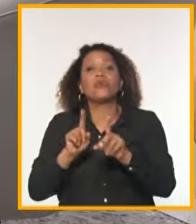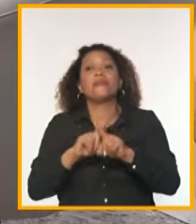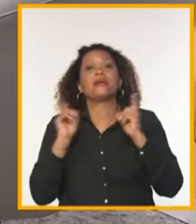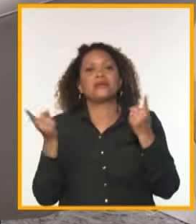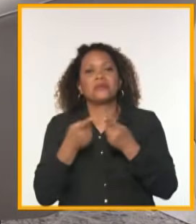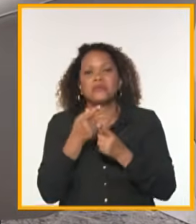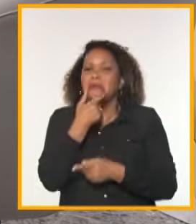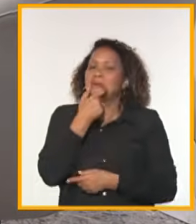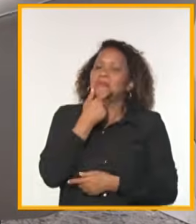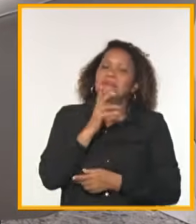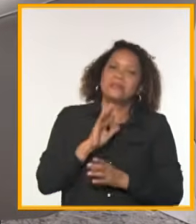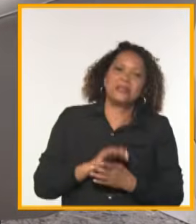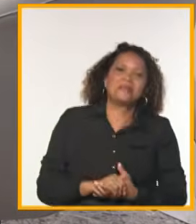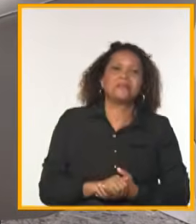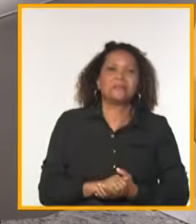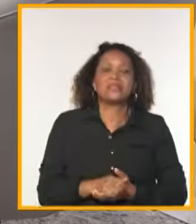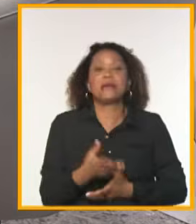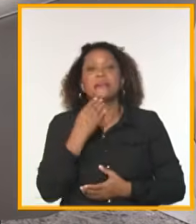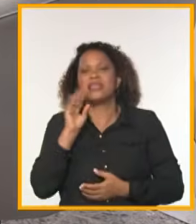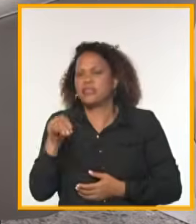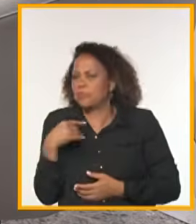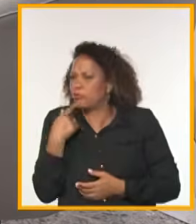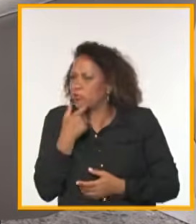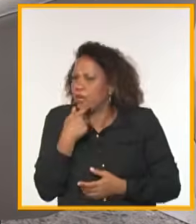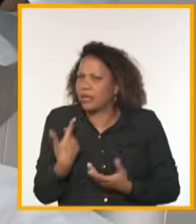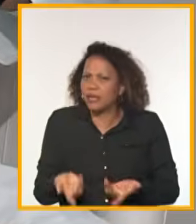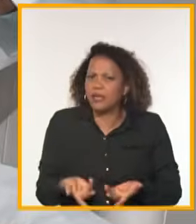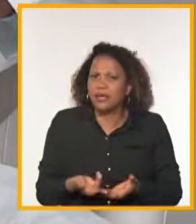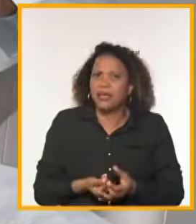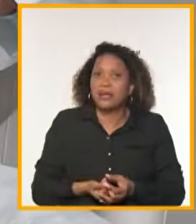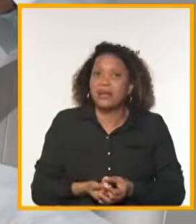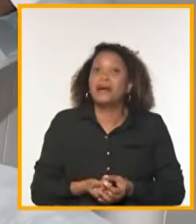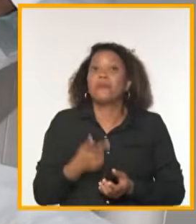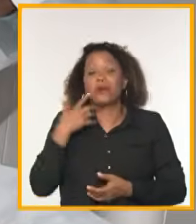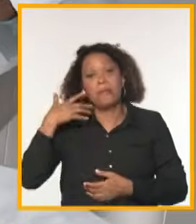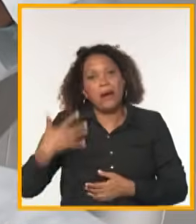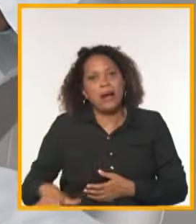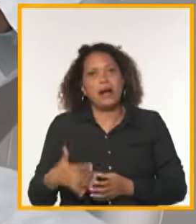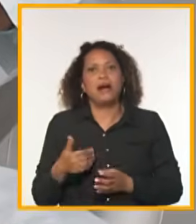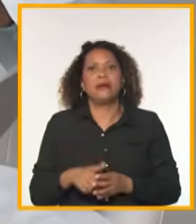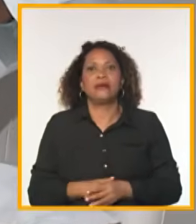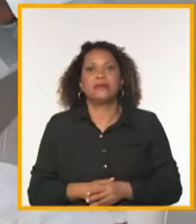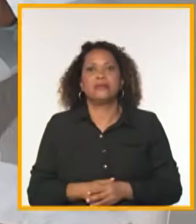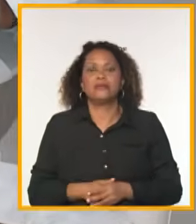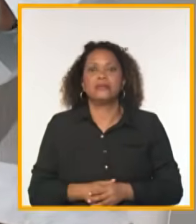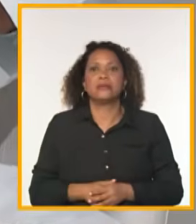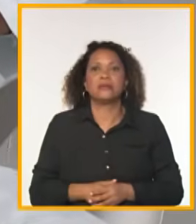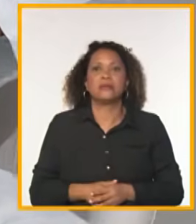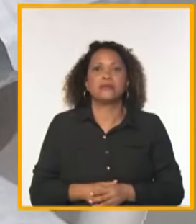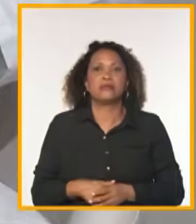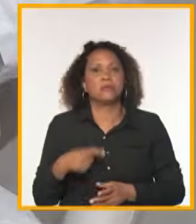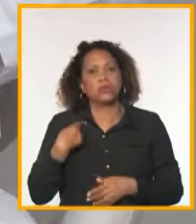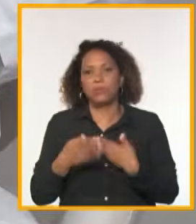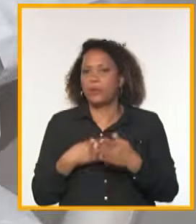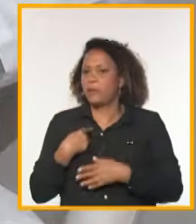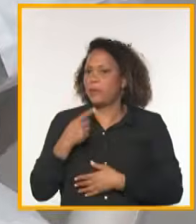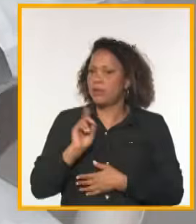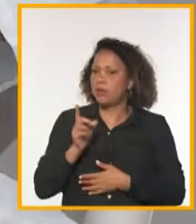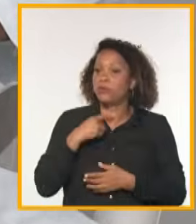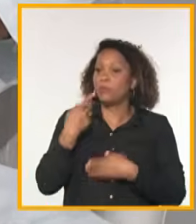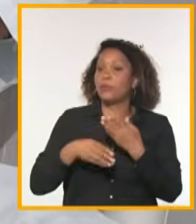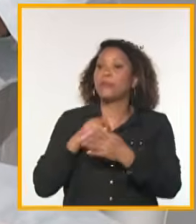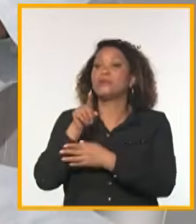reír y entonces me dice, pero ¿por qué tú te reír? Digo, porque se va a costar mucho más caro. Dice, pero eso no va a ser mi problema, se va a ser tu